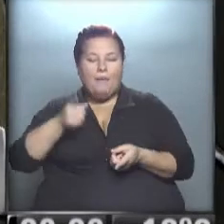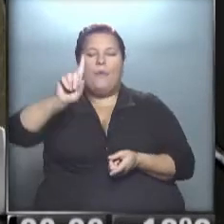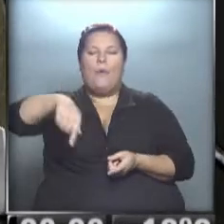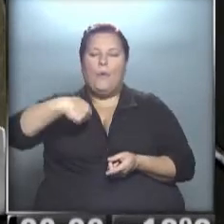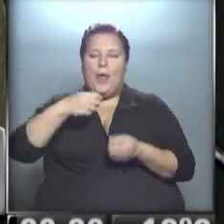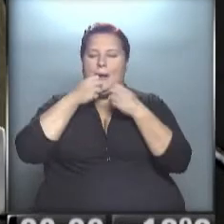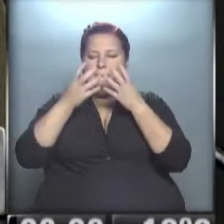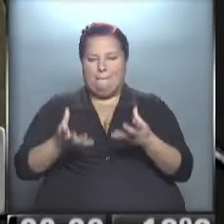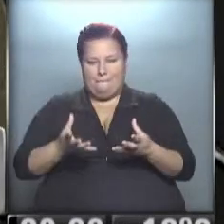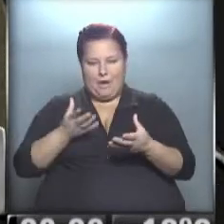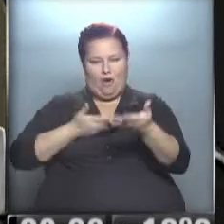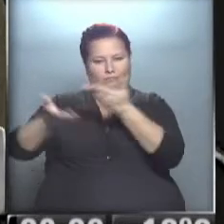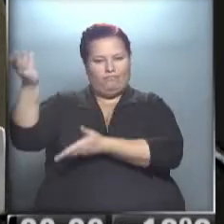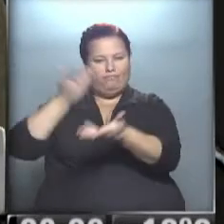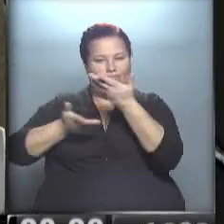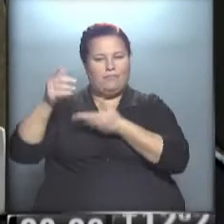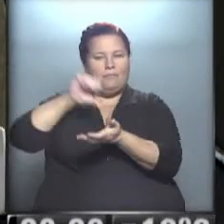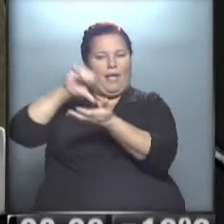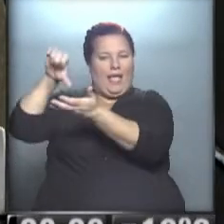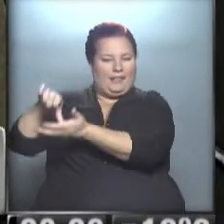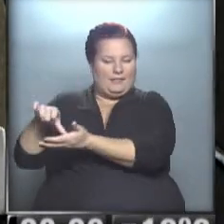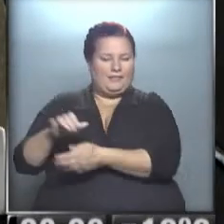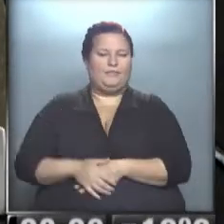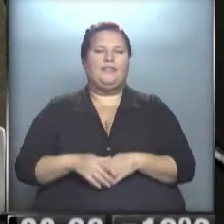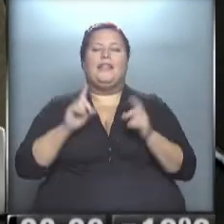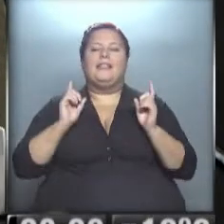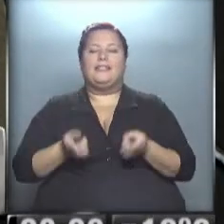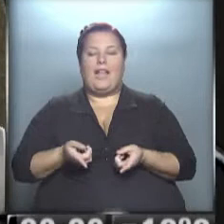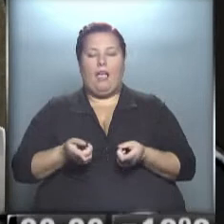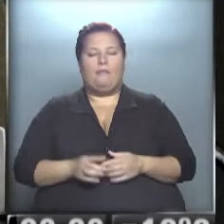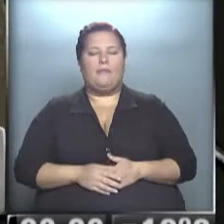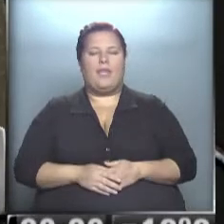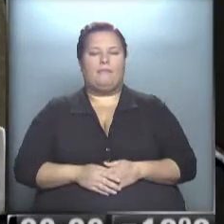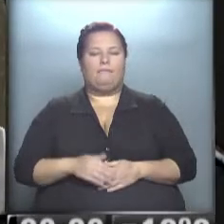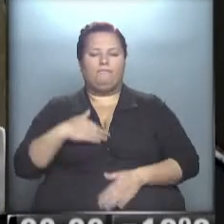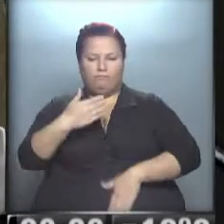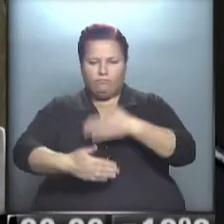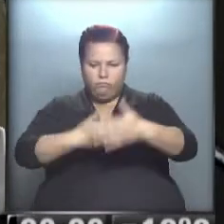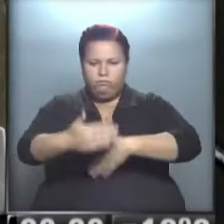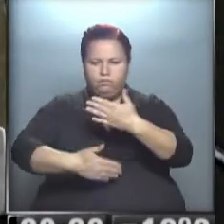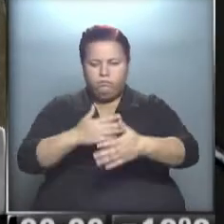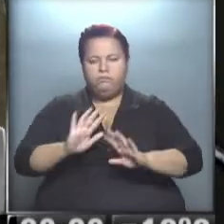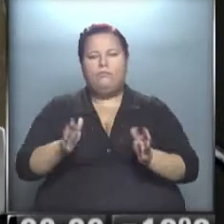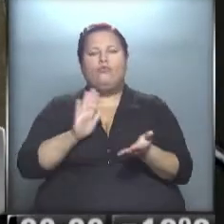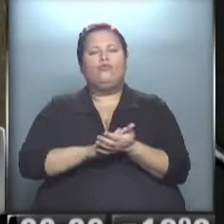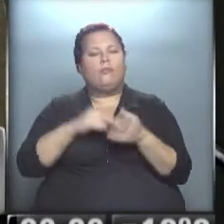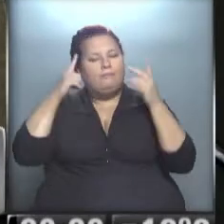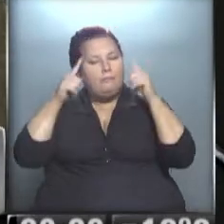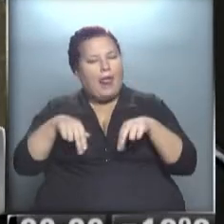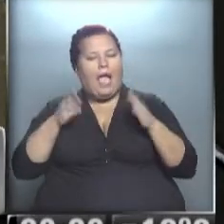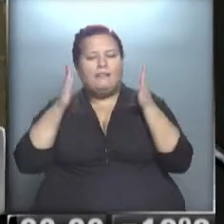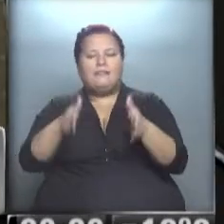mejoramiento del intercambio comercial entre países también hemos avanzado en un objetivo en común